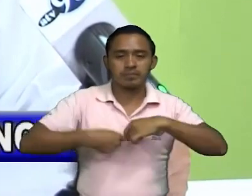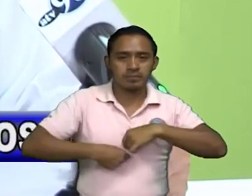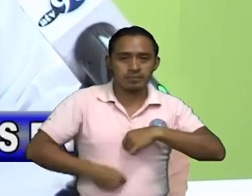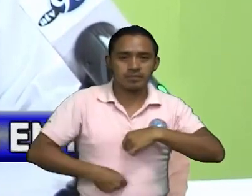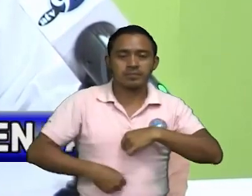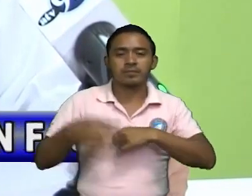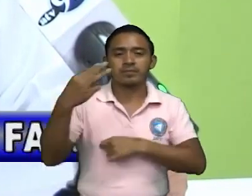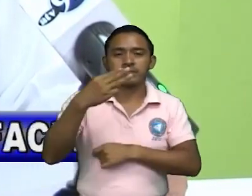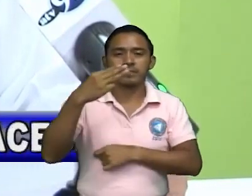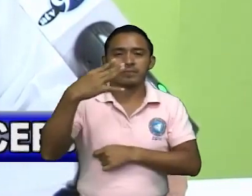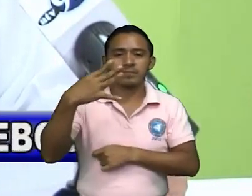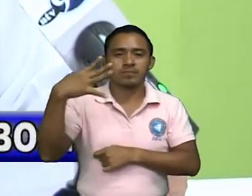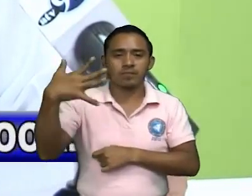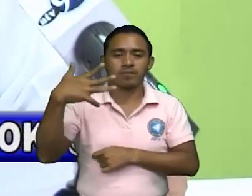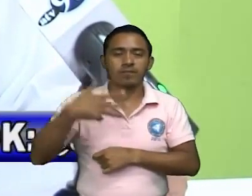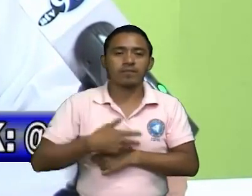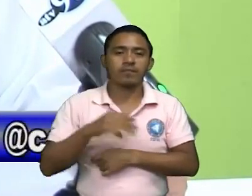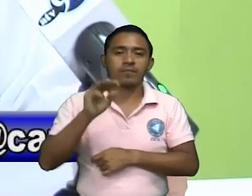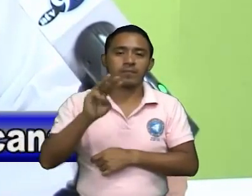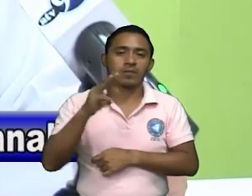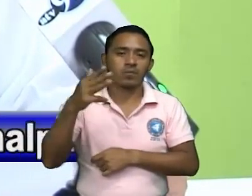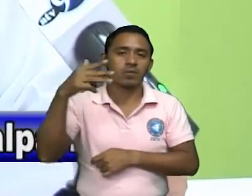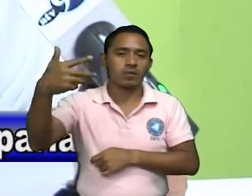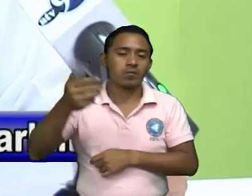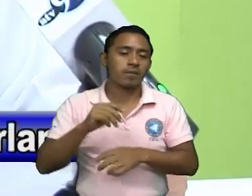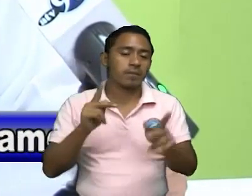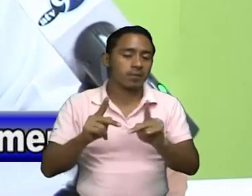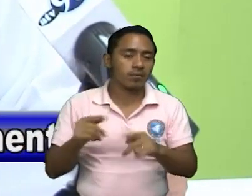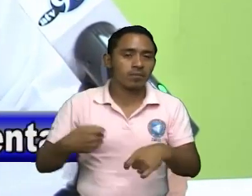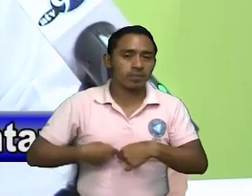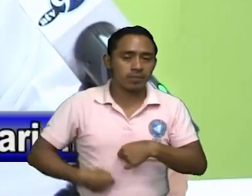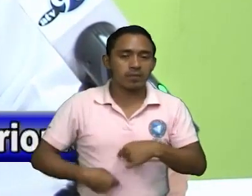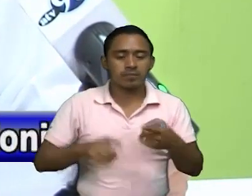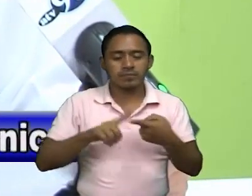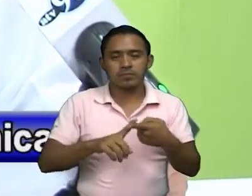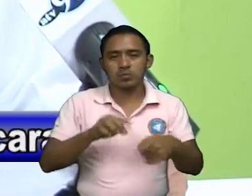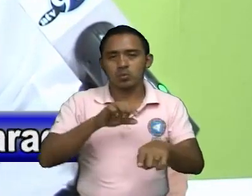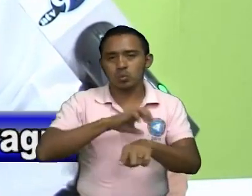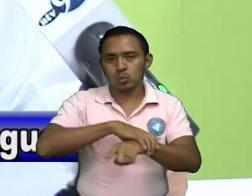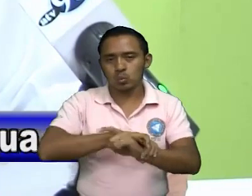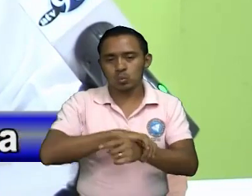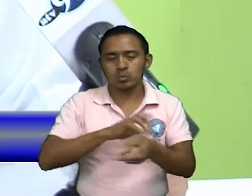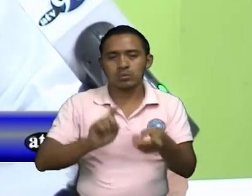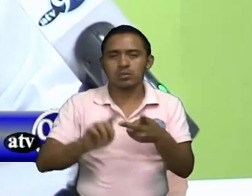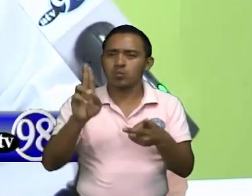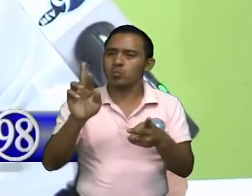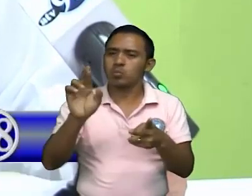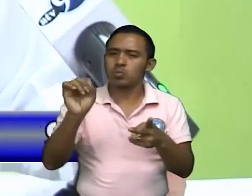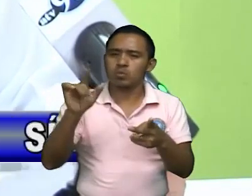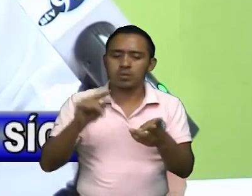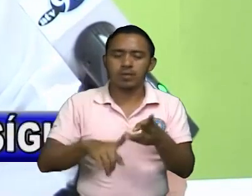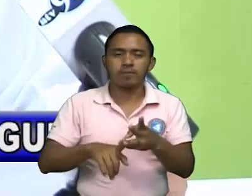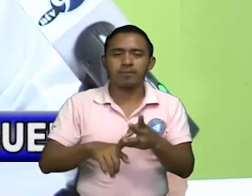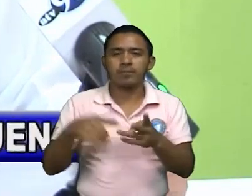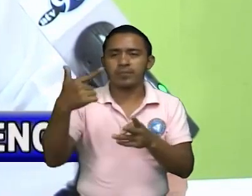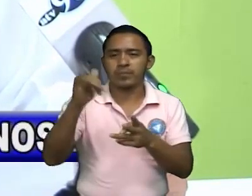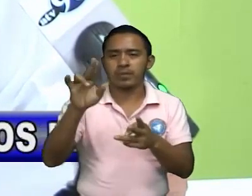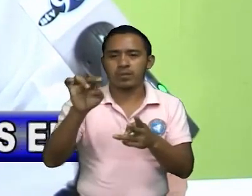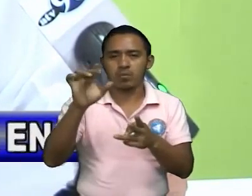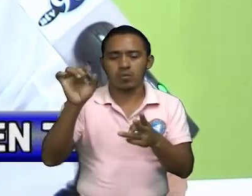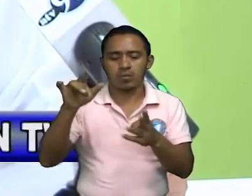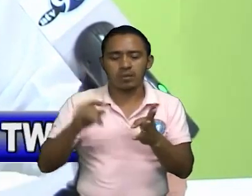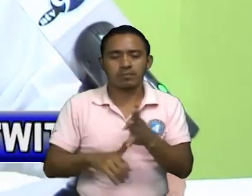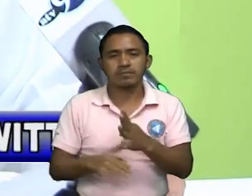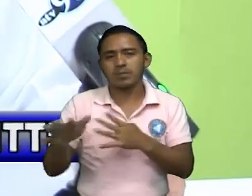con 349 operaciones de cirugía general, ortopédica, urológica, ginecológica y